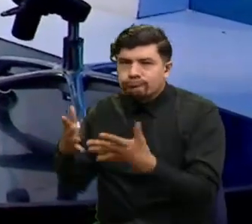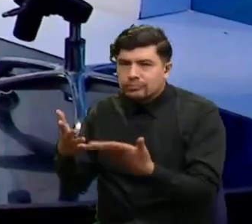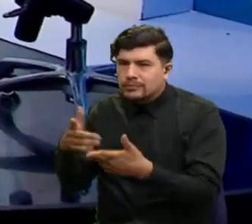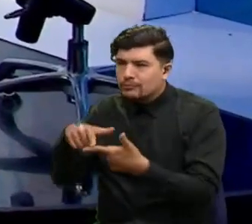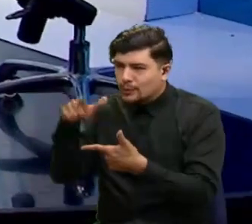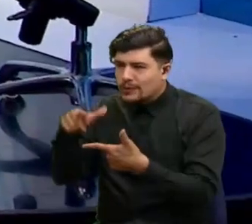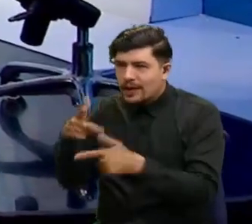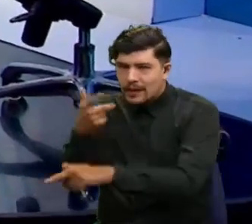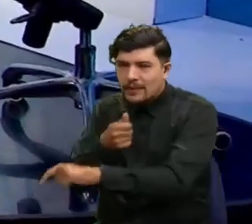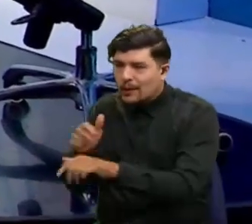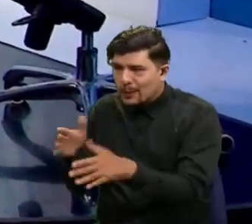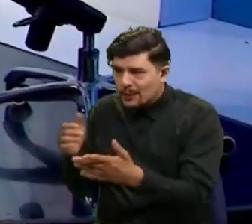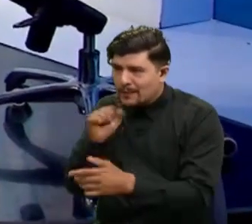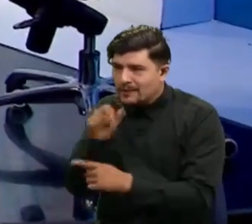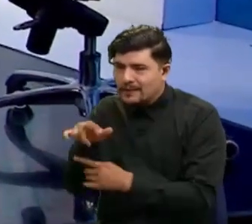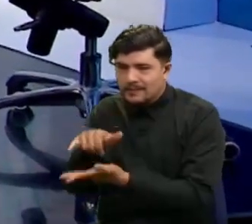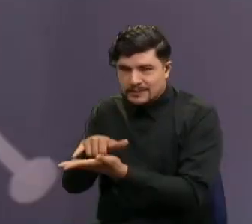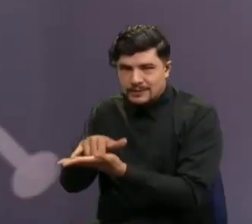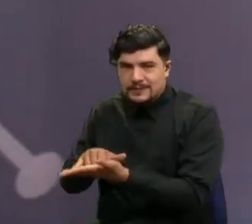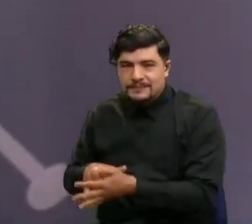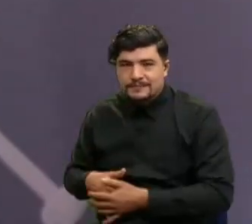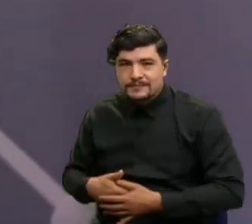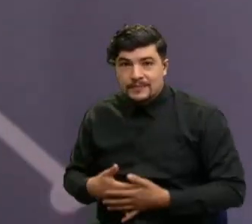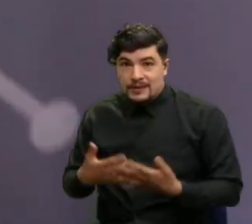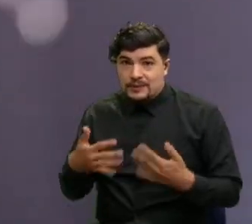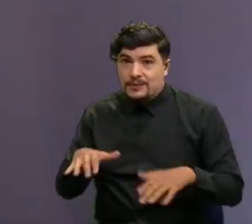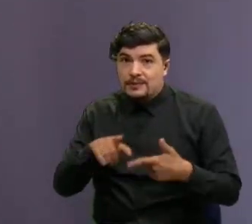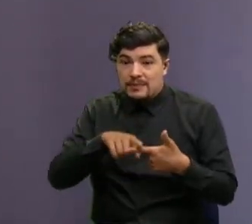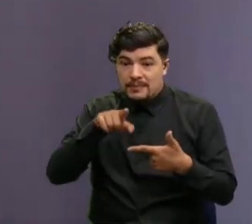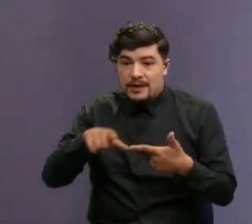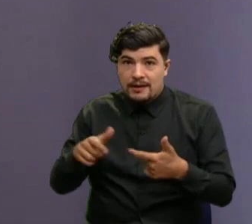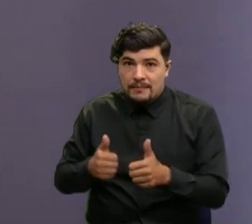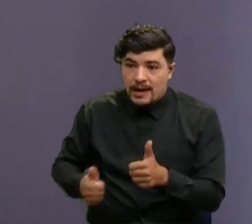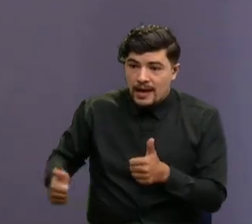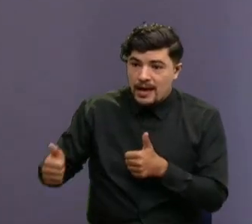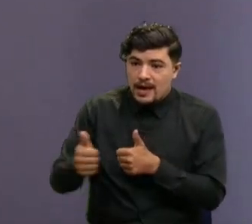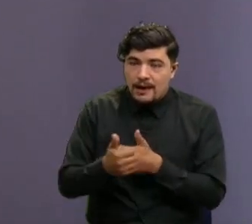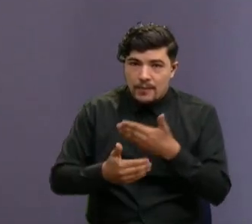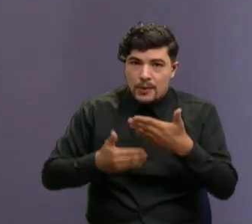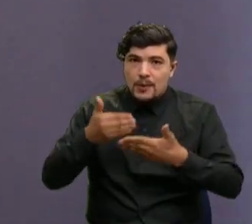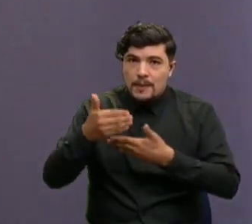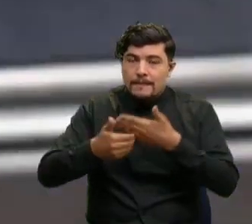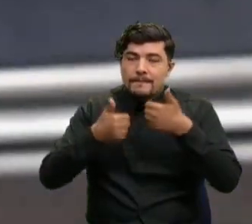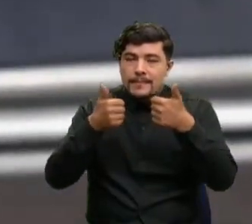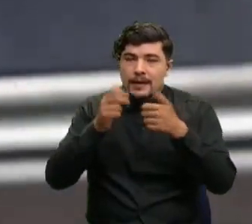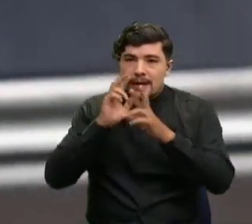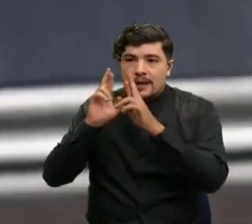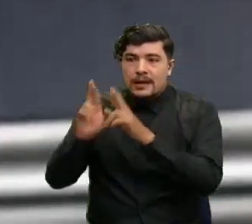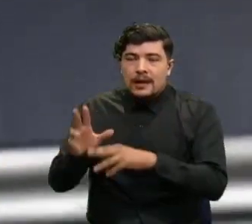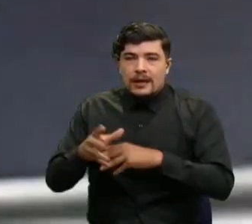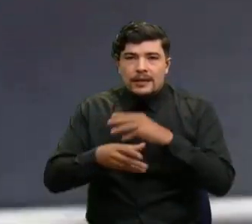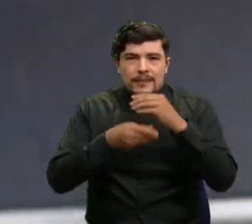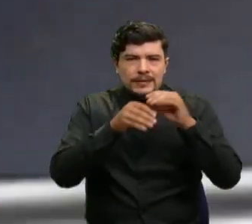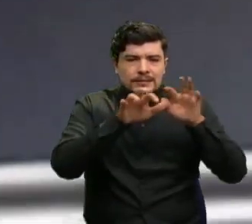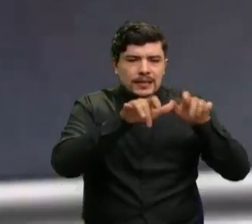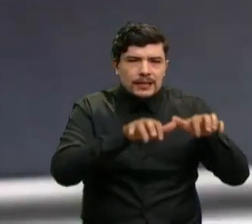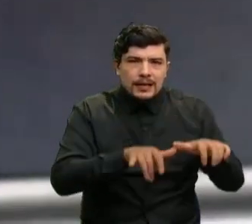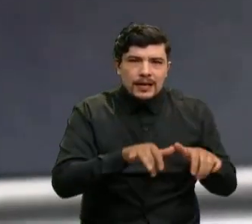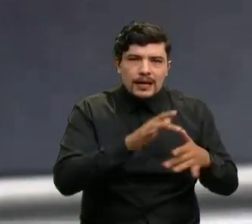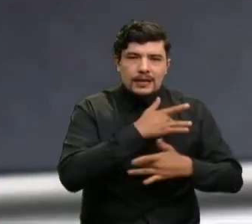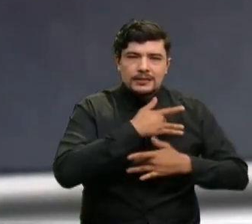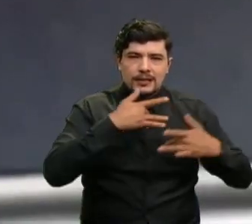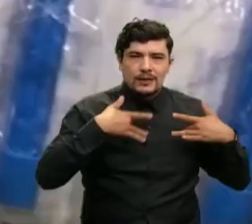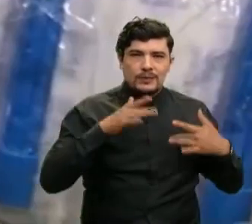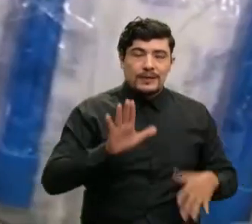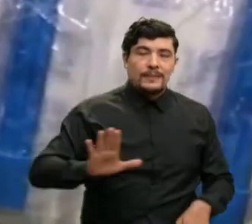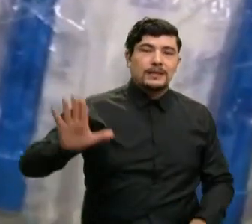muy bien, a un ritmo que diría yo hay que destacar, y también el trabajo de la Secretaría de Salud Departamental, en cabeza del